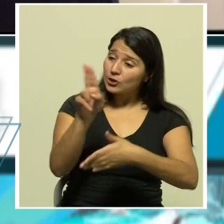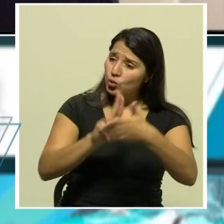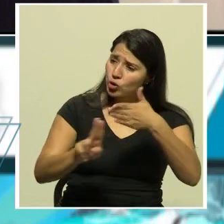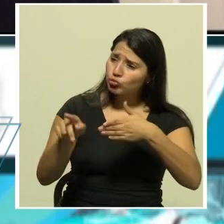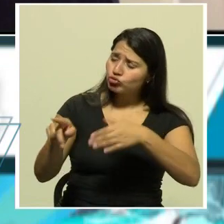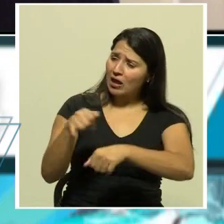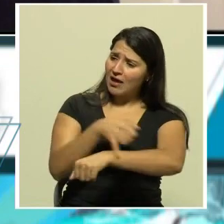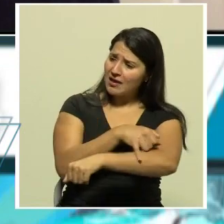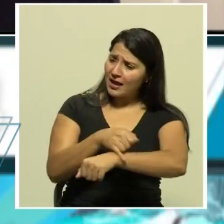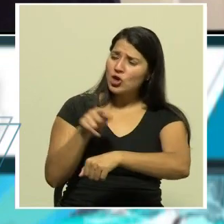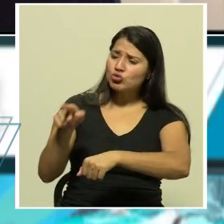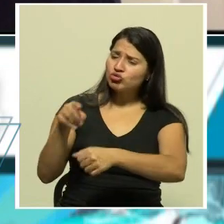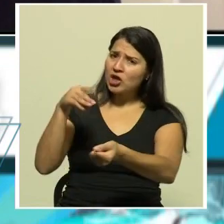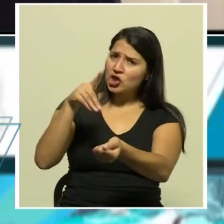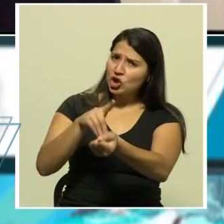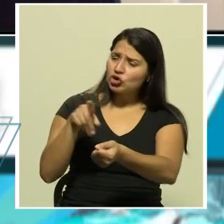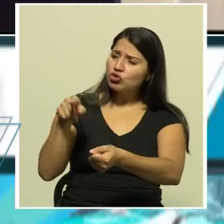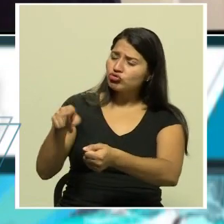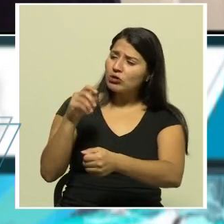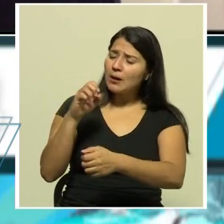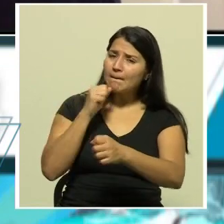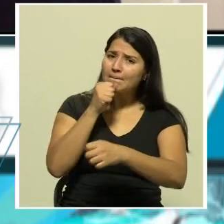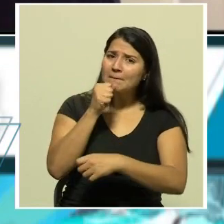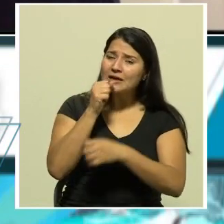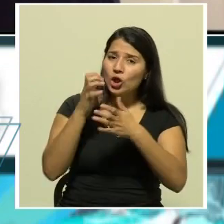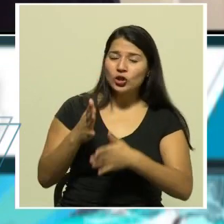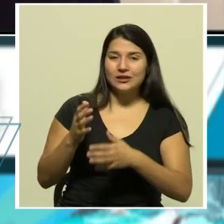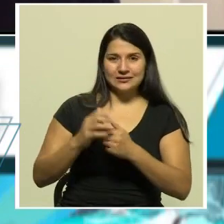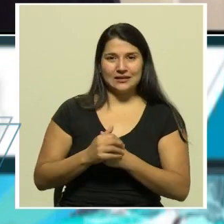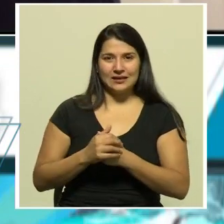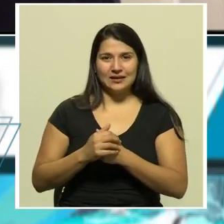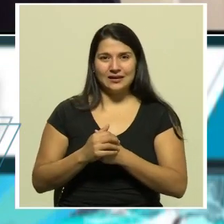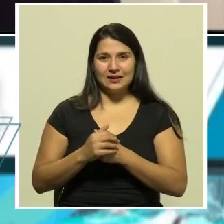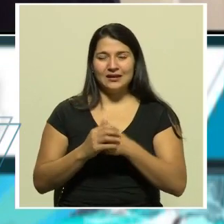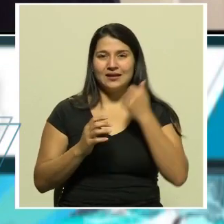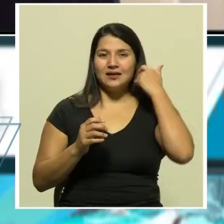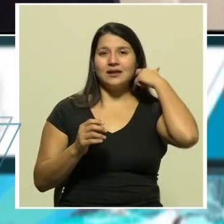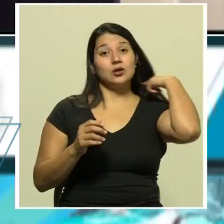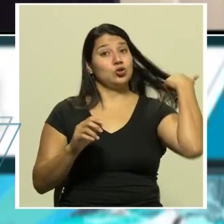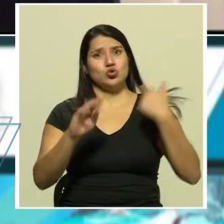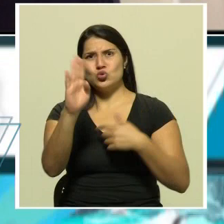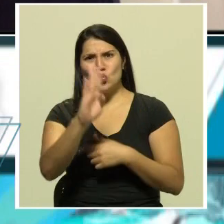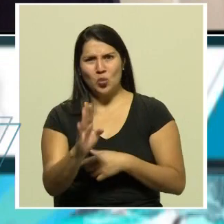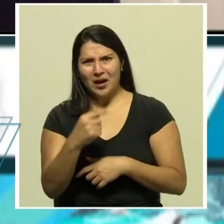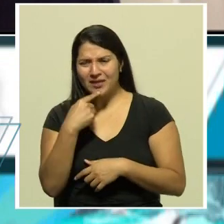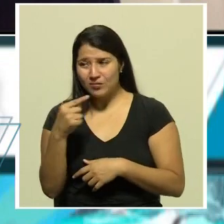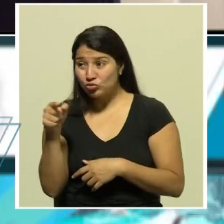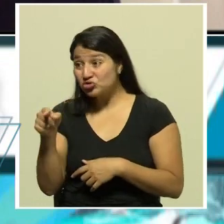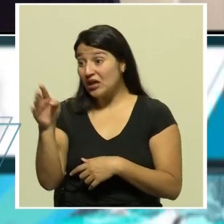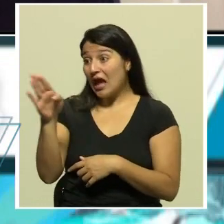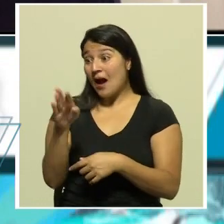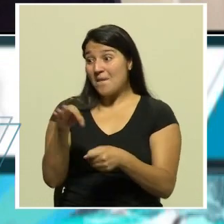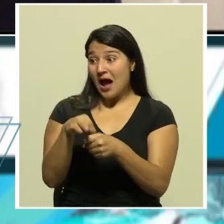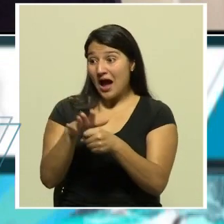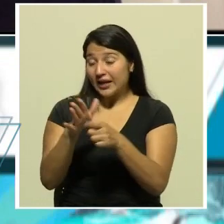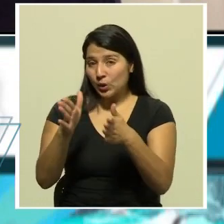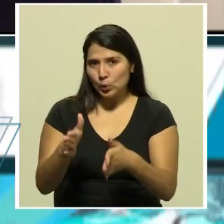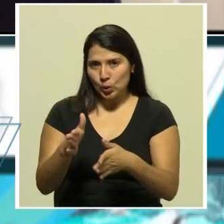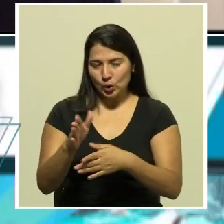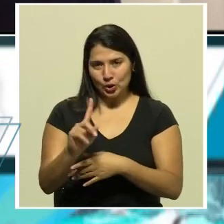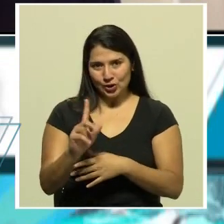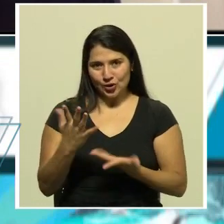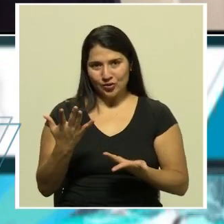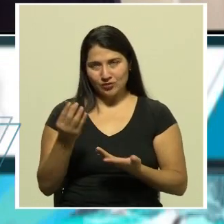ingeniero, hágase médico, hágase periodista. No hágase agricultor. ¿Cómo analizar justamente